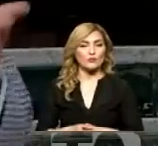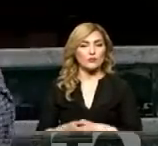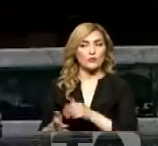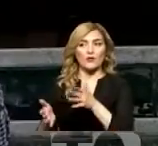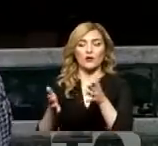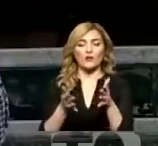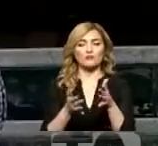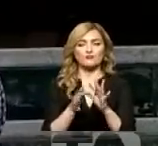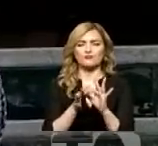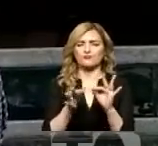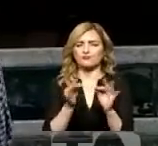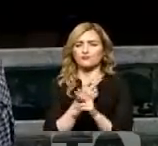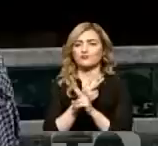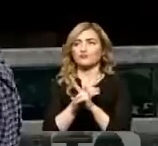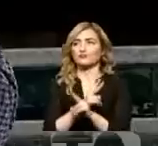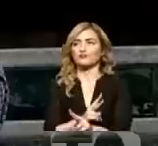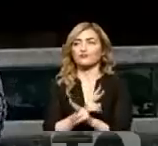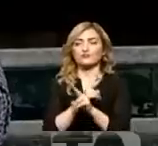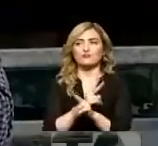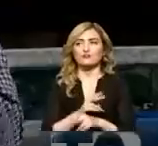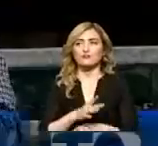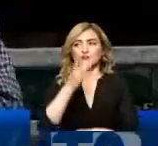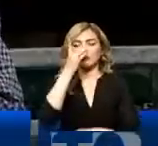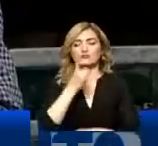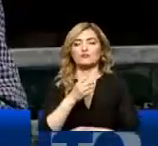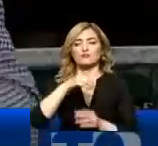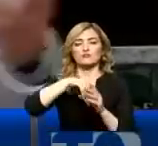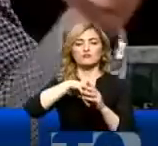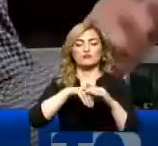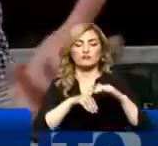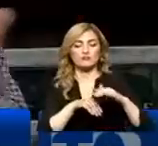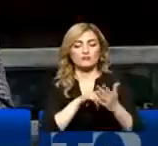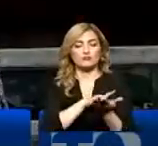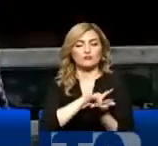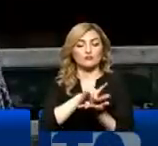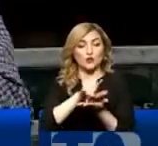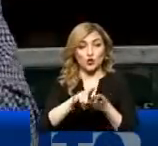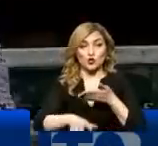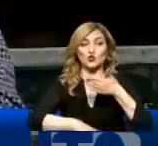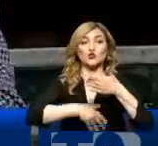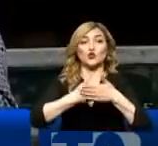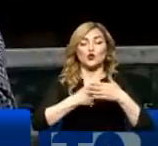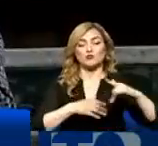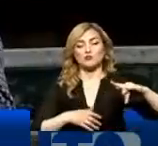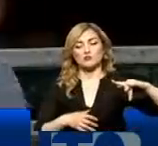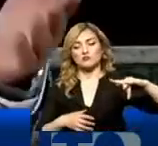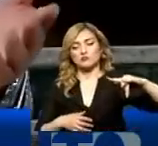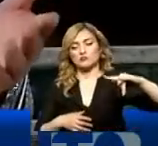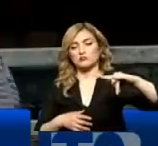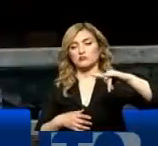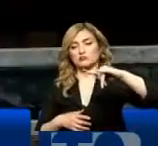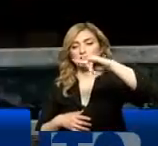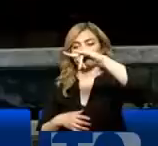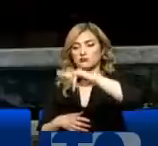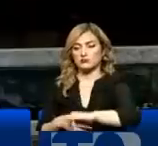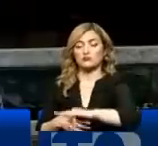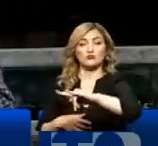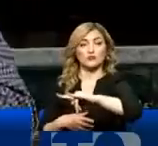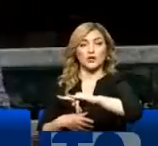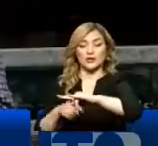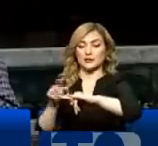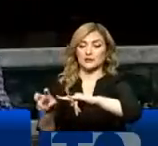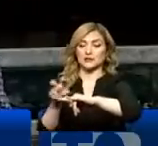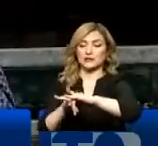Las medidas sanitarias se deben tomar dentro de la aeronave a lo largo de todo el vuelo y, claro, cuando lleguen acá